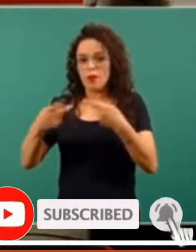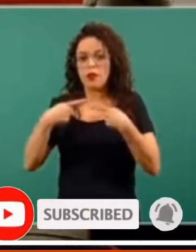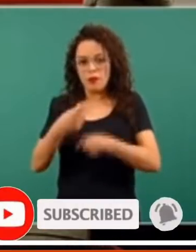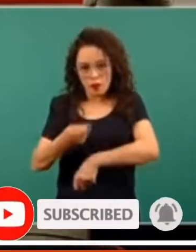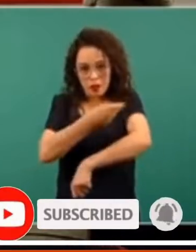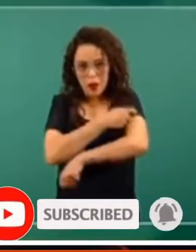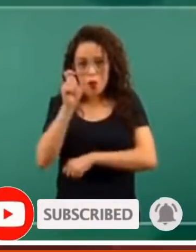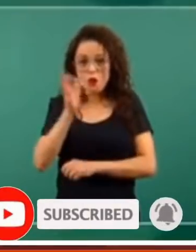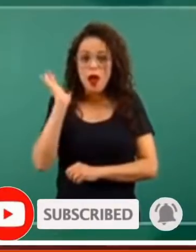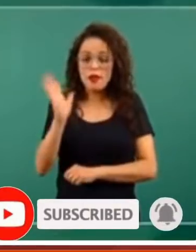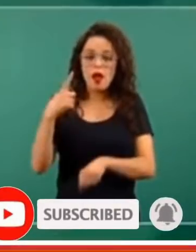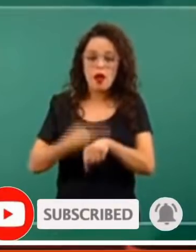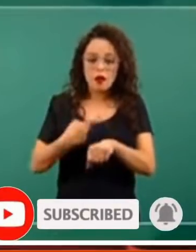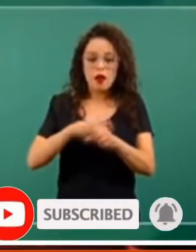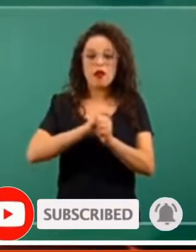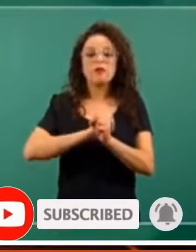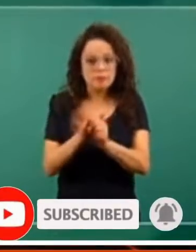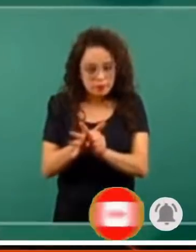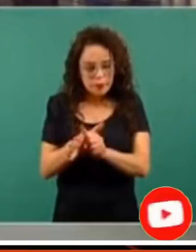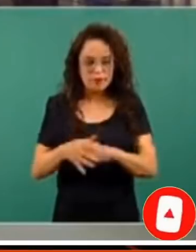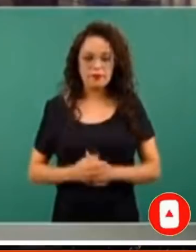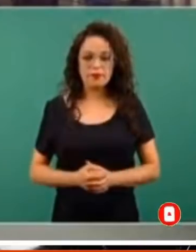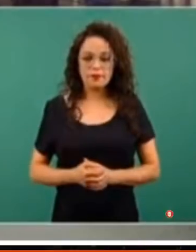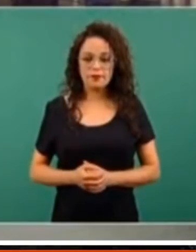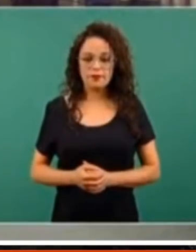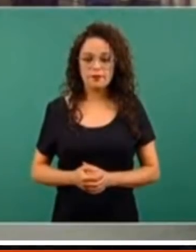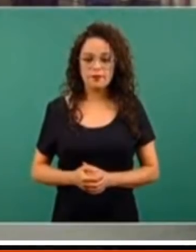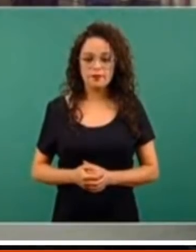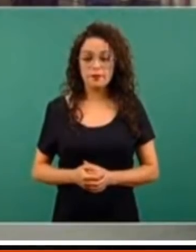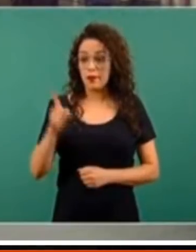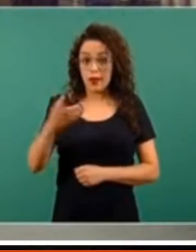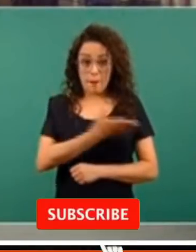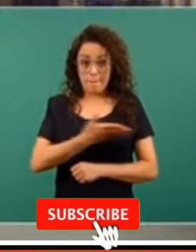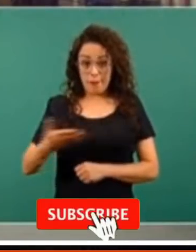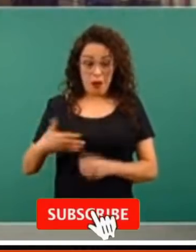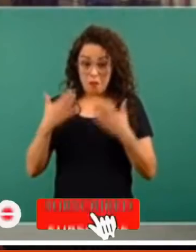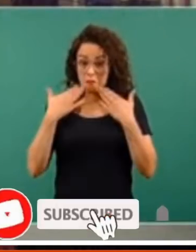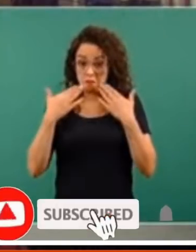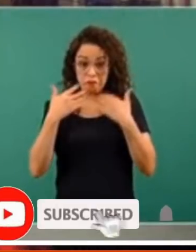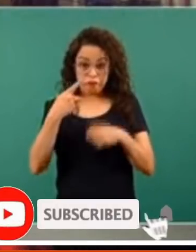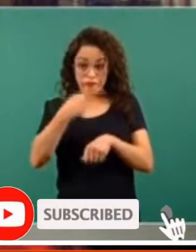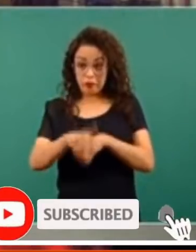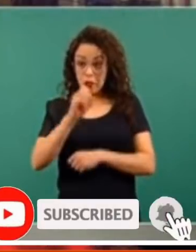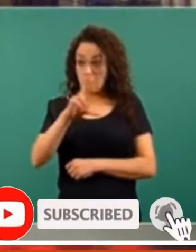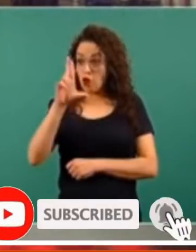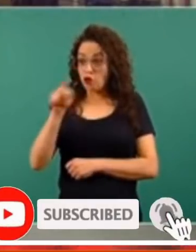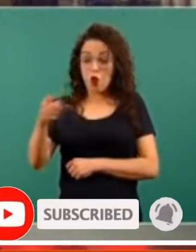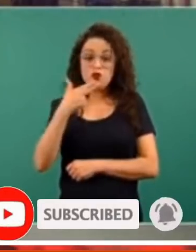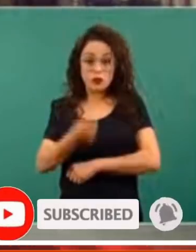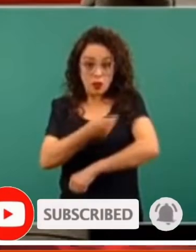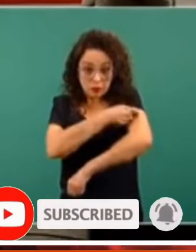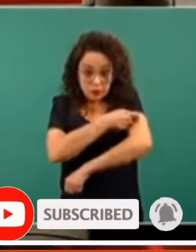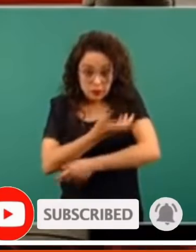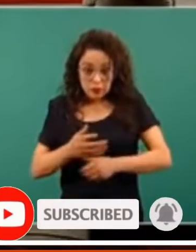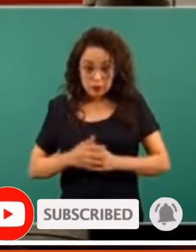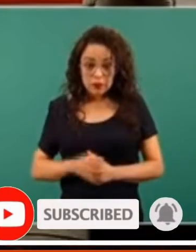momento padecimos COVID-19. Entonces, ¿el presidente no estaría en riesgo, doctor, al no aplicarse esta vacuna? Vuelvo a lo mismo. ¿O